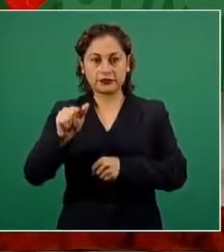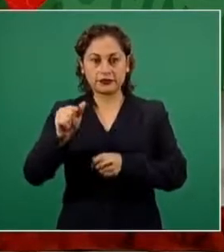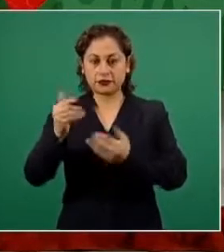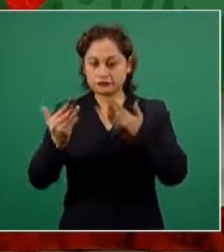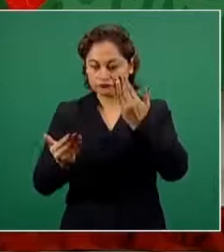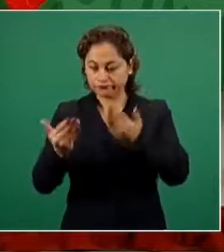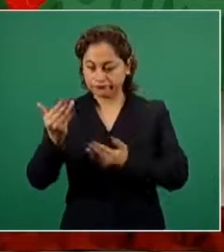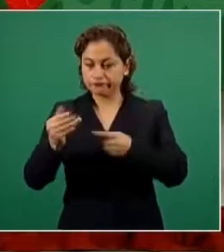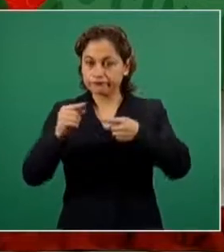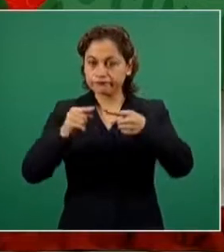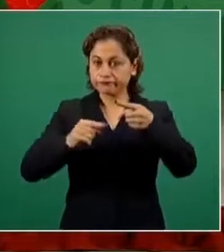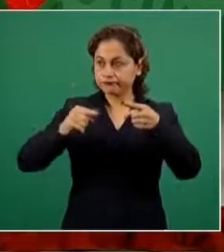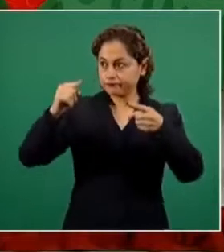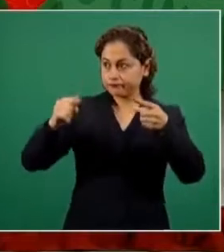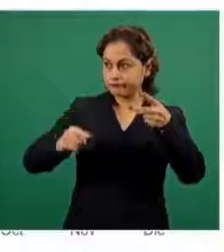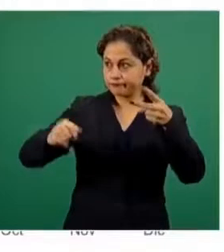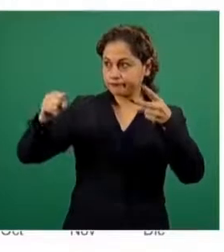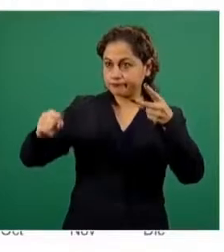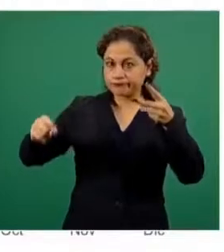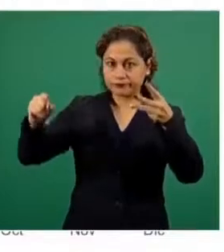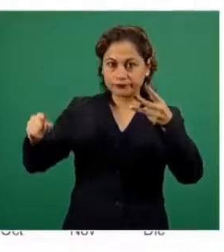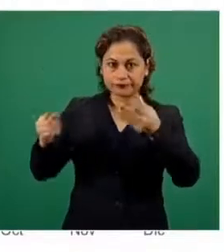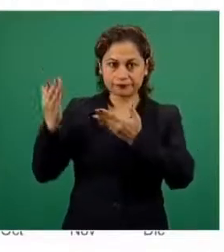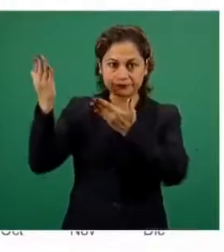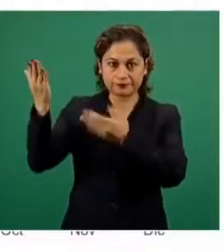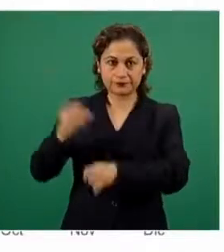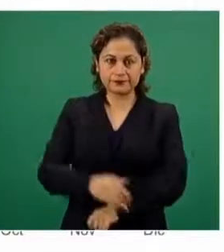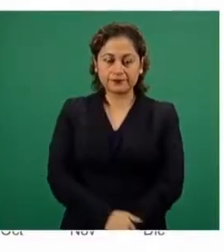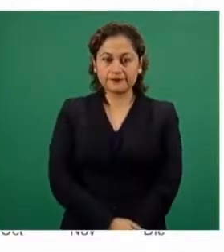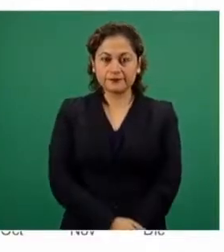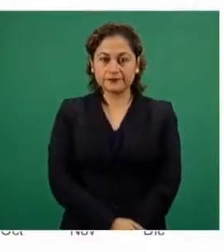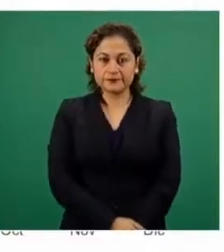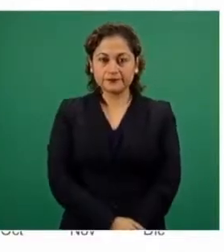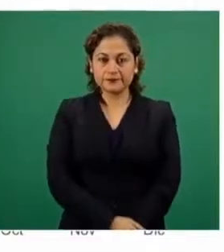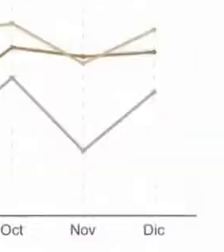17, 18, 19 y 20.